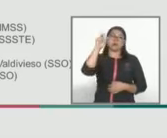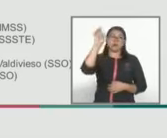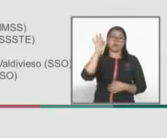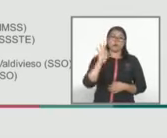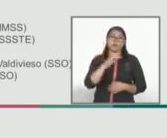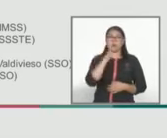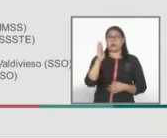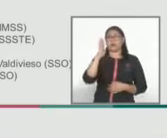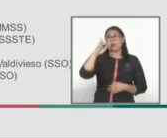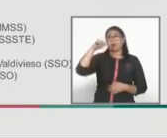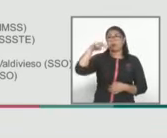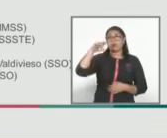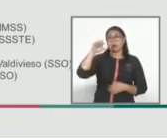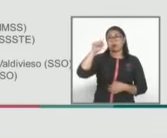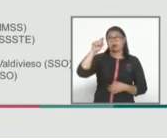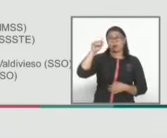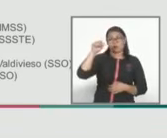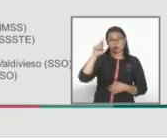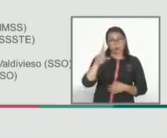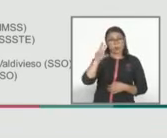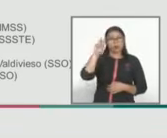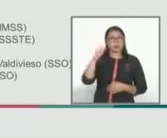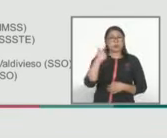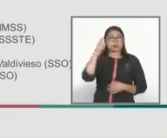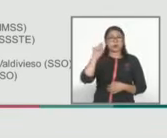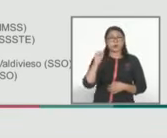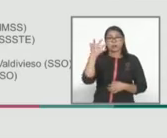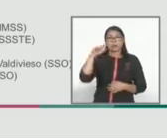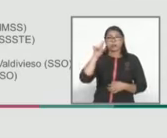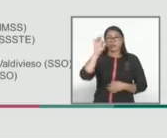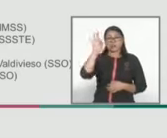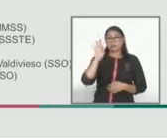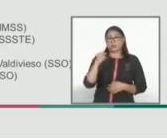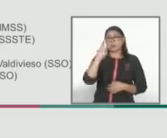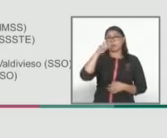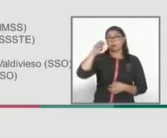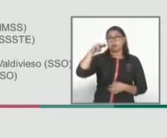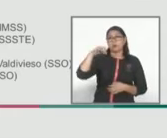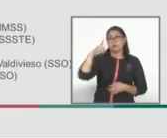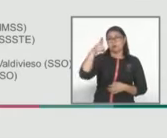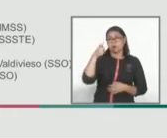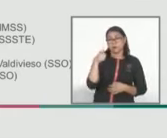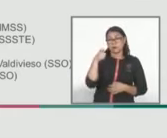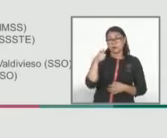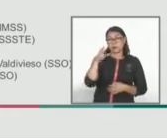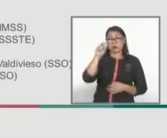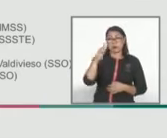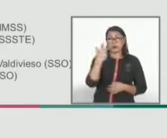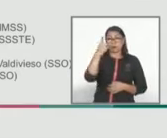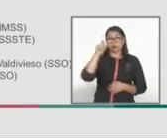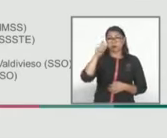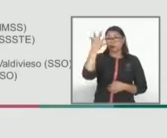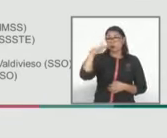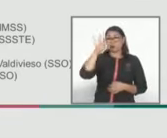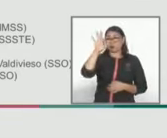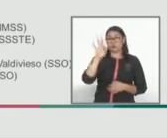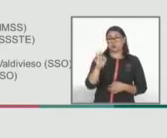Bienestar, 26.3%, Hospital de Pemex, 41.7% y de Secretaría de Marina,